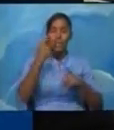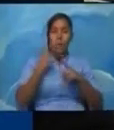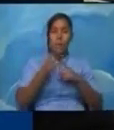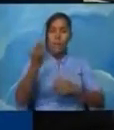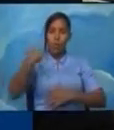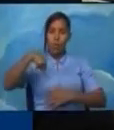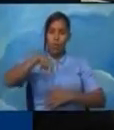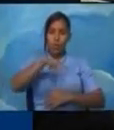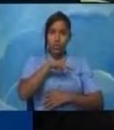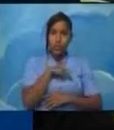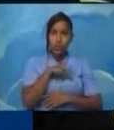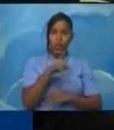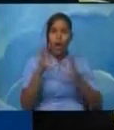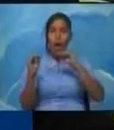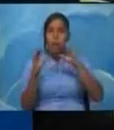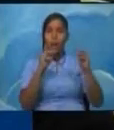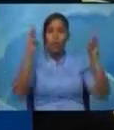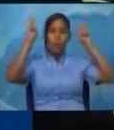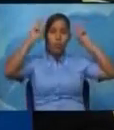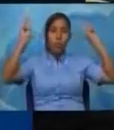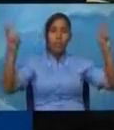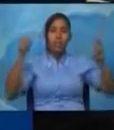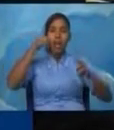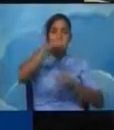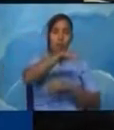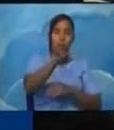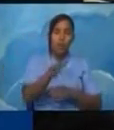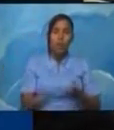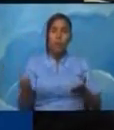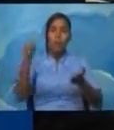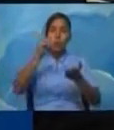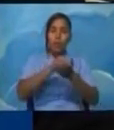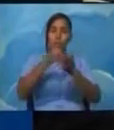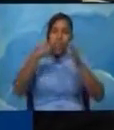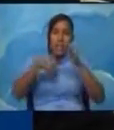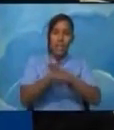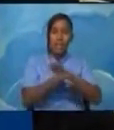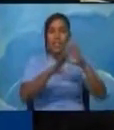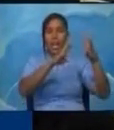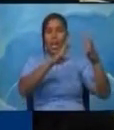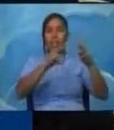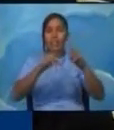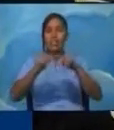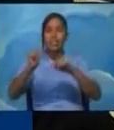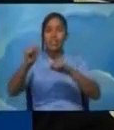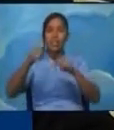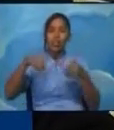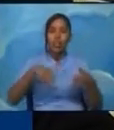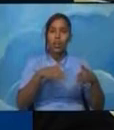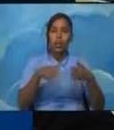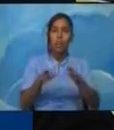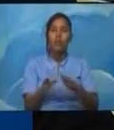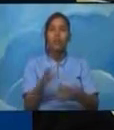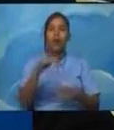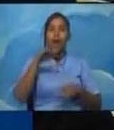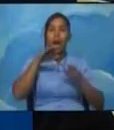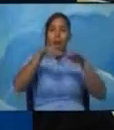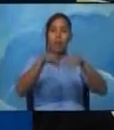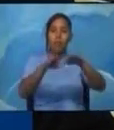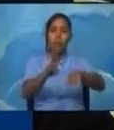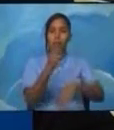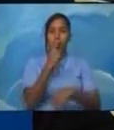pero vosotros, hablando Moisés al pueblo, volveos e id al desierto camino al Mar Rojo.